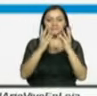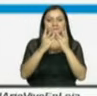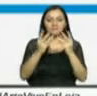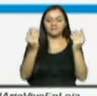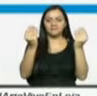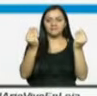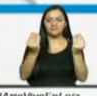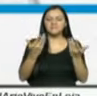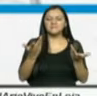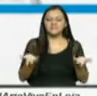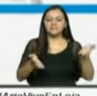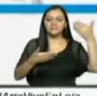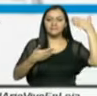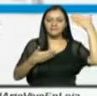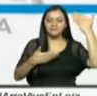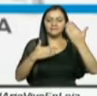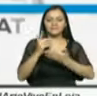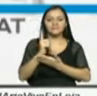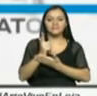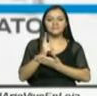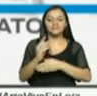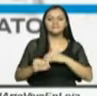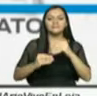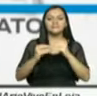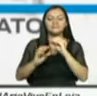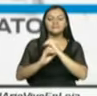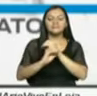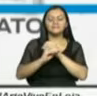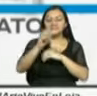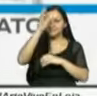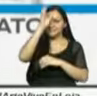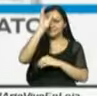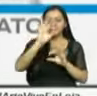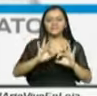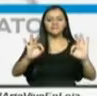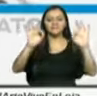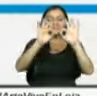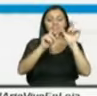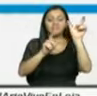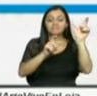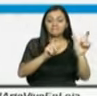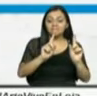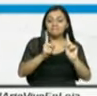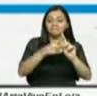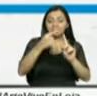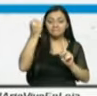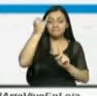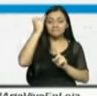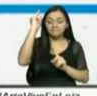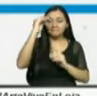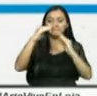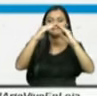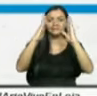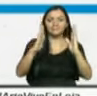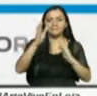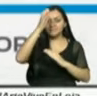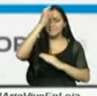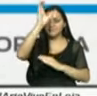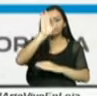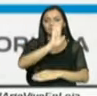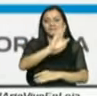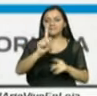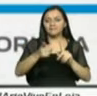en política, literatura y la promoción cultural, siendo el precursor de la Casa de la Cultura